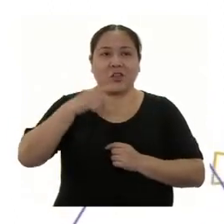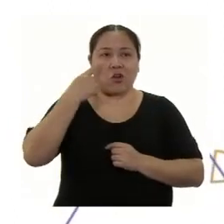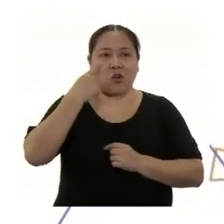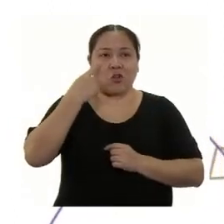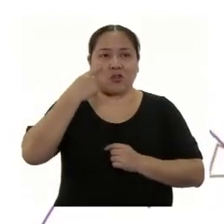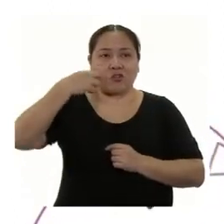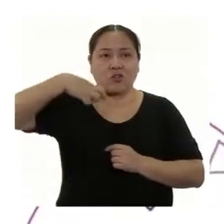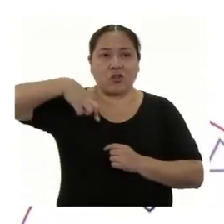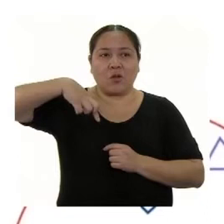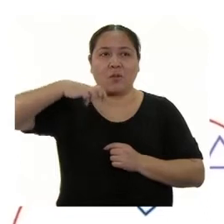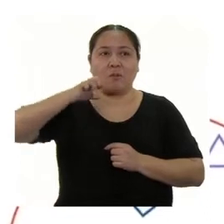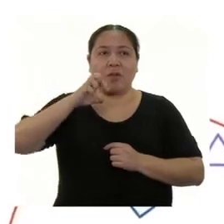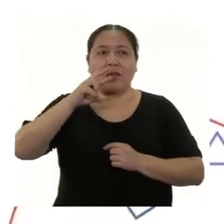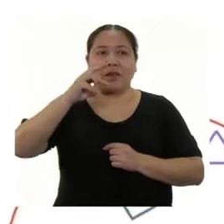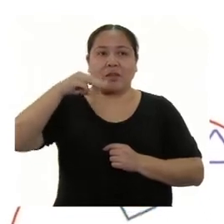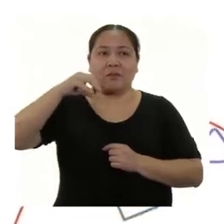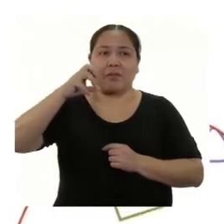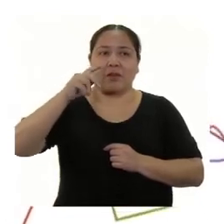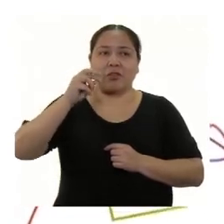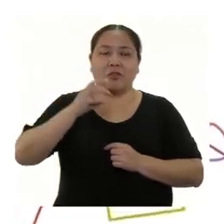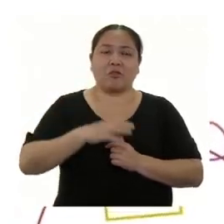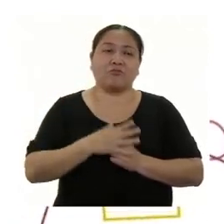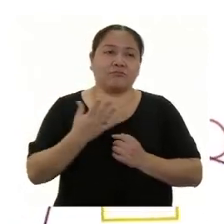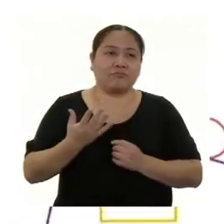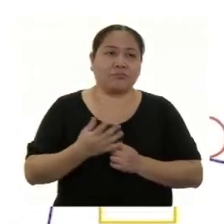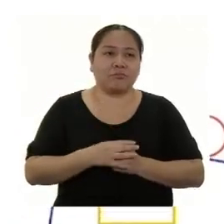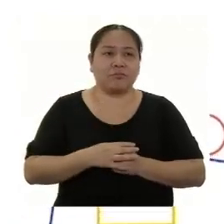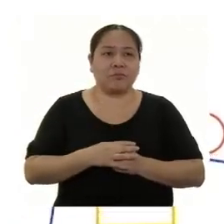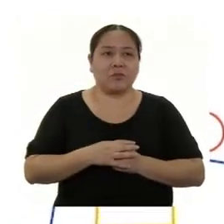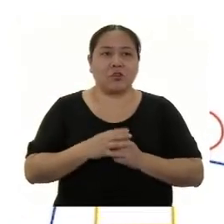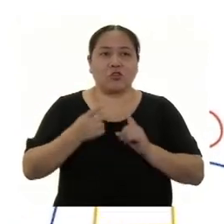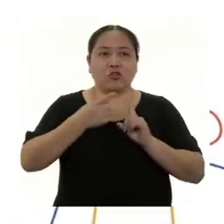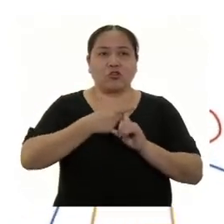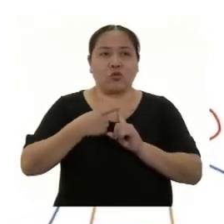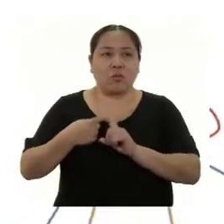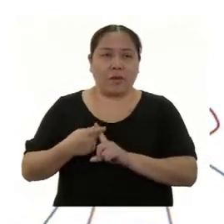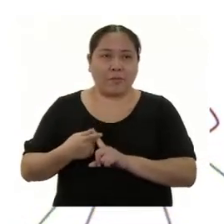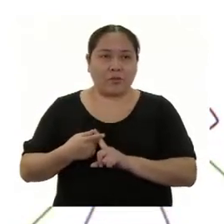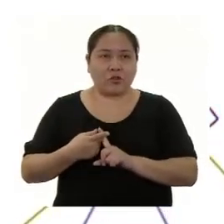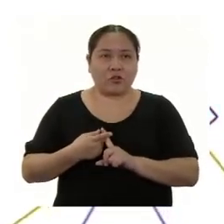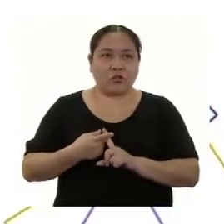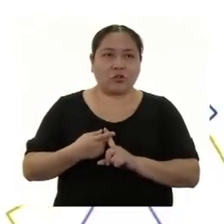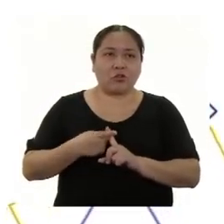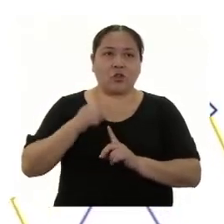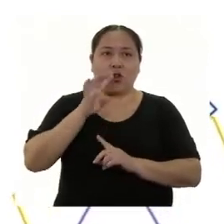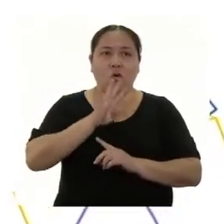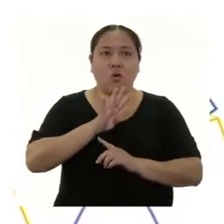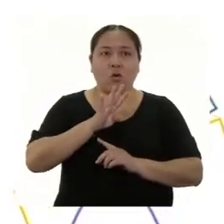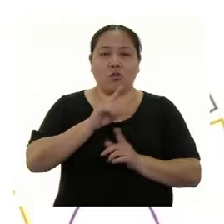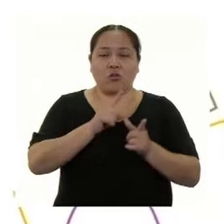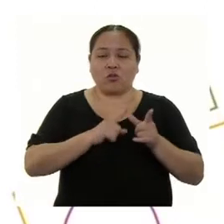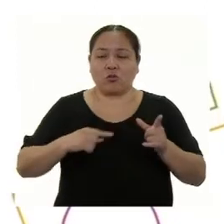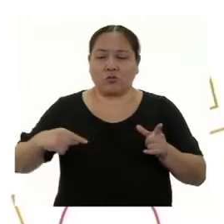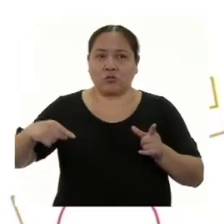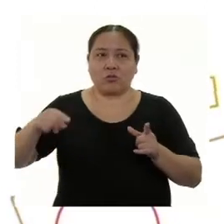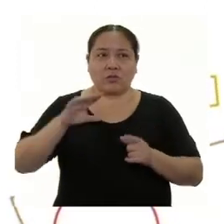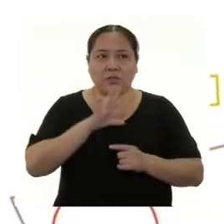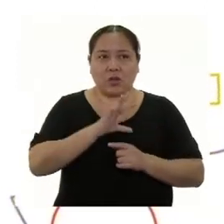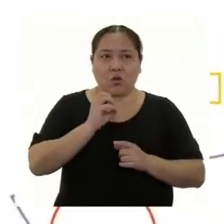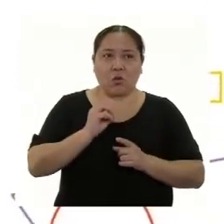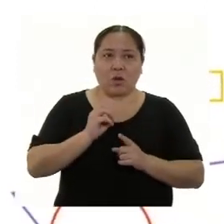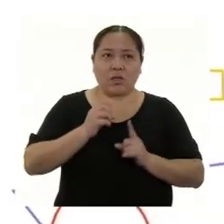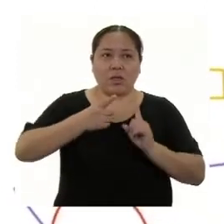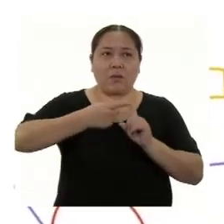conocer el perímetro de su base. Entonces, sumamos las longitudes de los 4 lados, o sea,